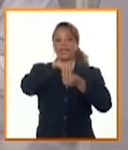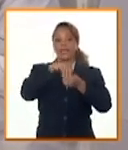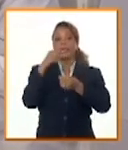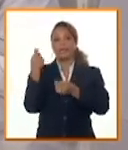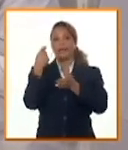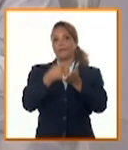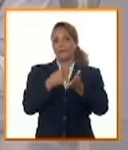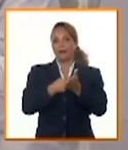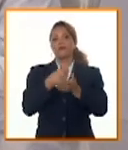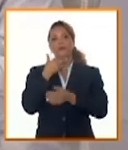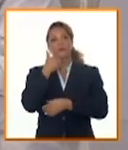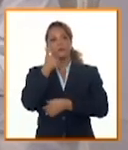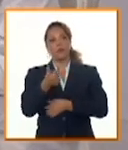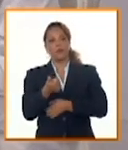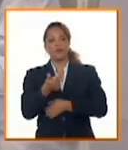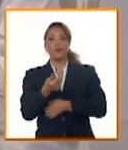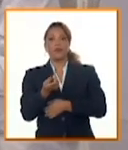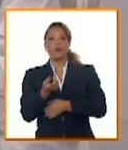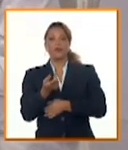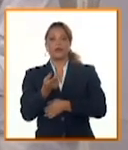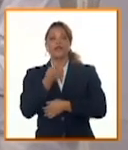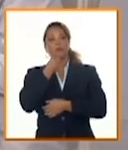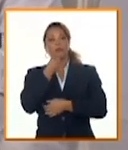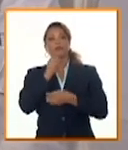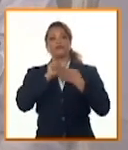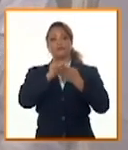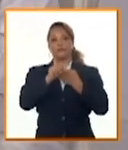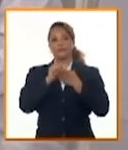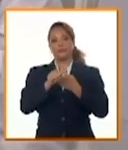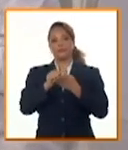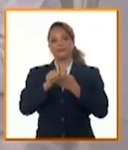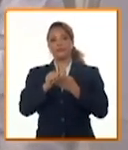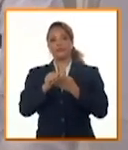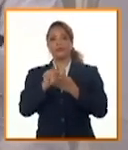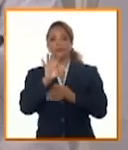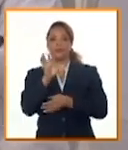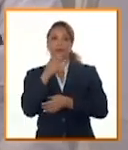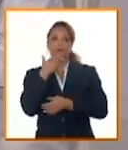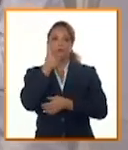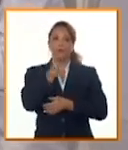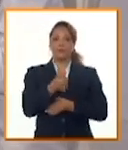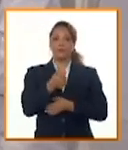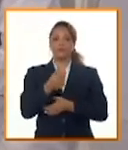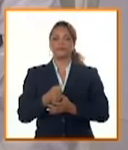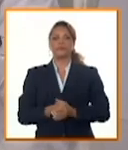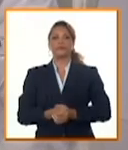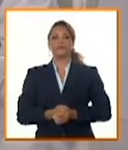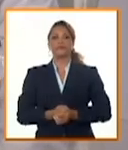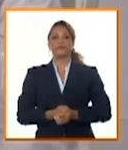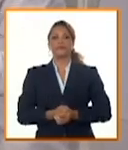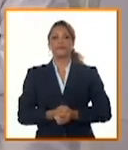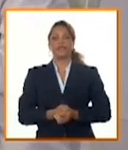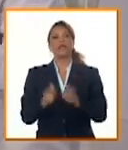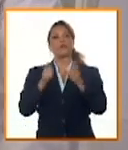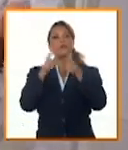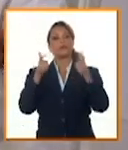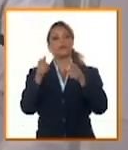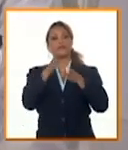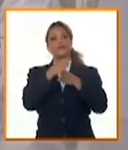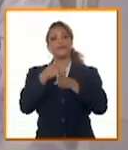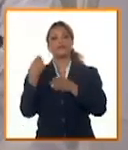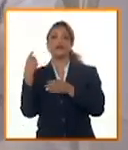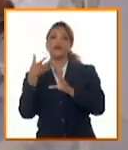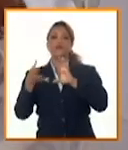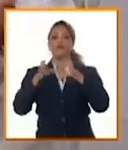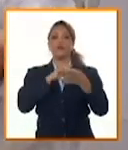las posibilidades que el sistema bancario puede brindar a la economía nacional aunque hemos crecido en las carteras de crédito en los financiamientos de la economía a